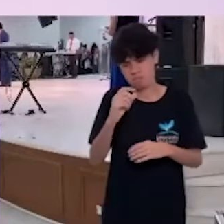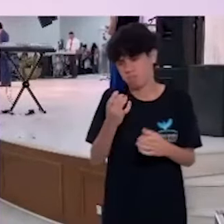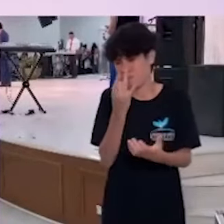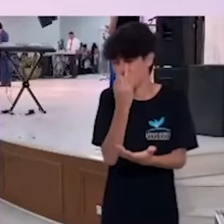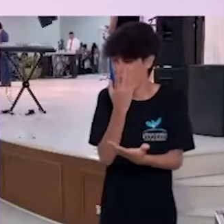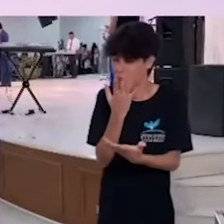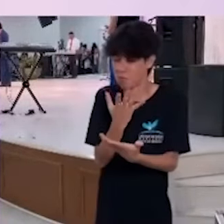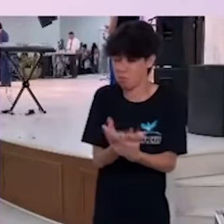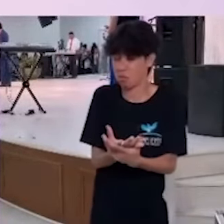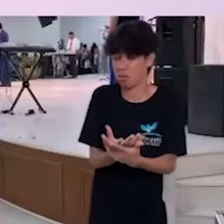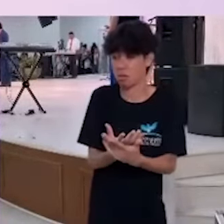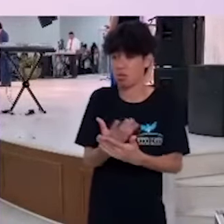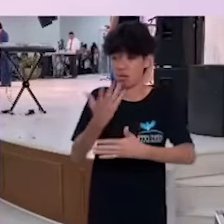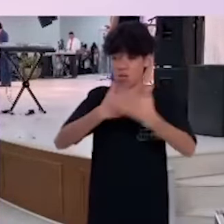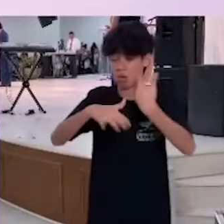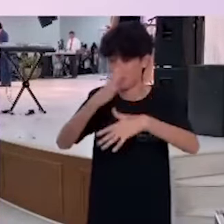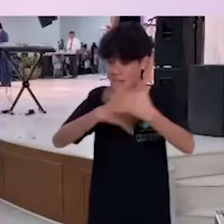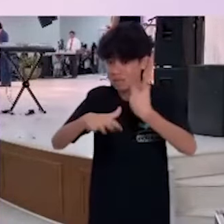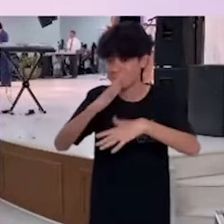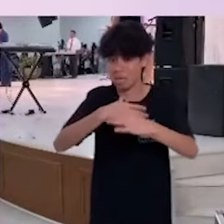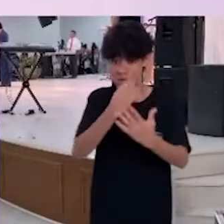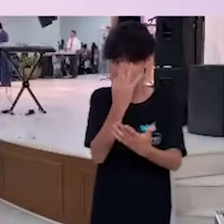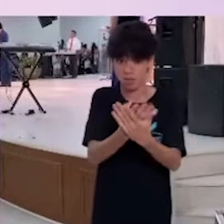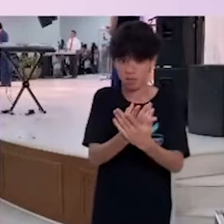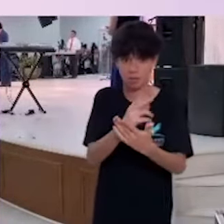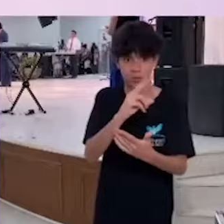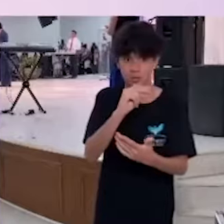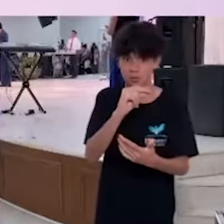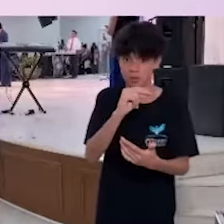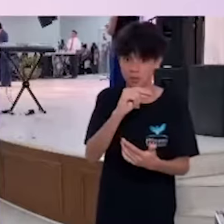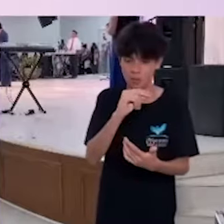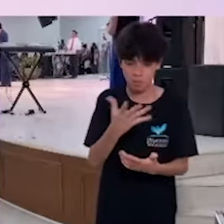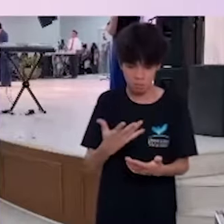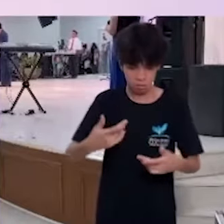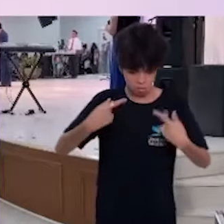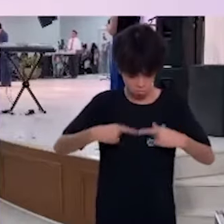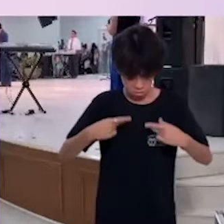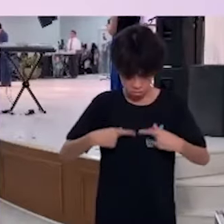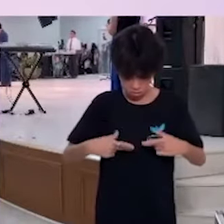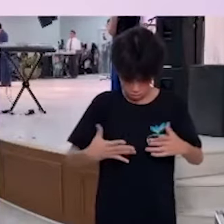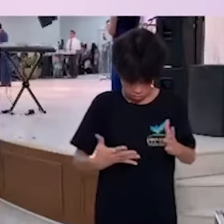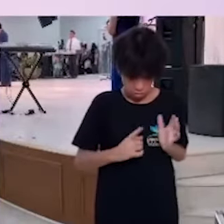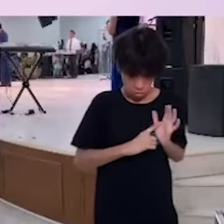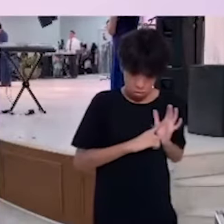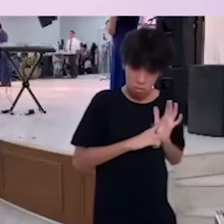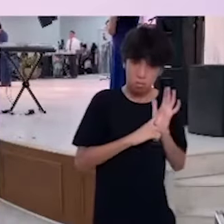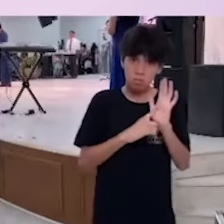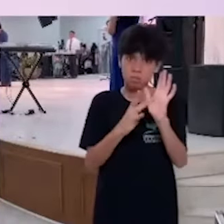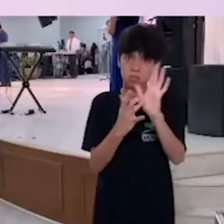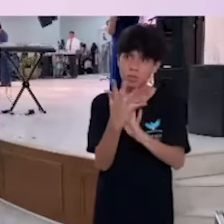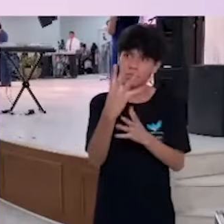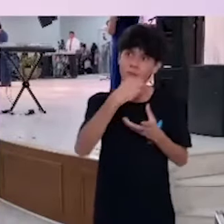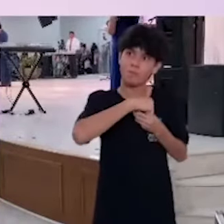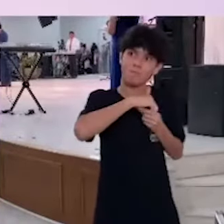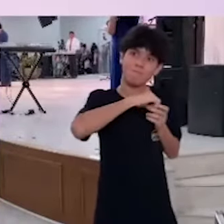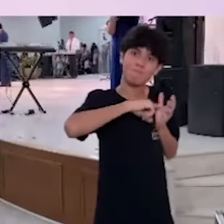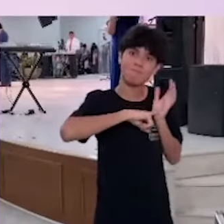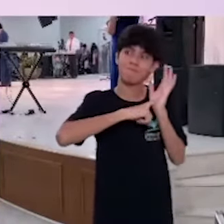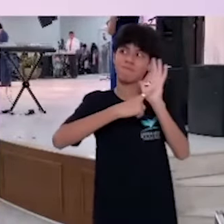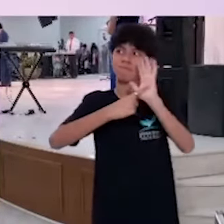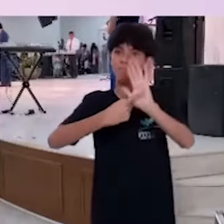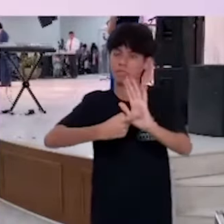sino a una persona, la persona de nuestro Señor Jesucristo,